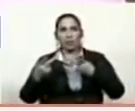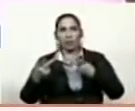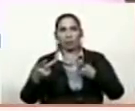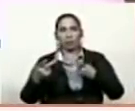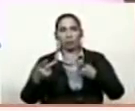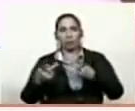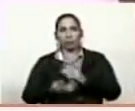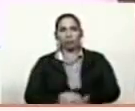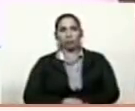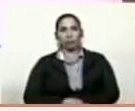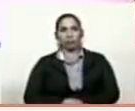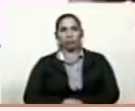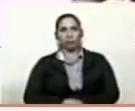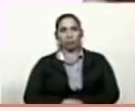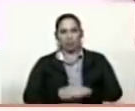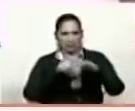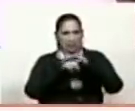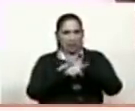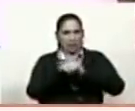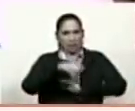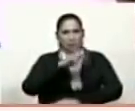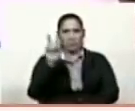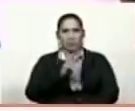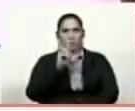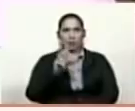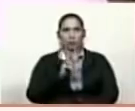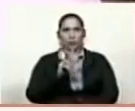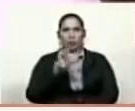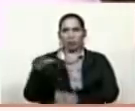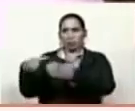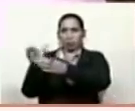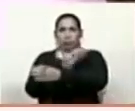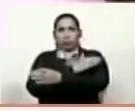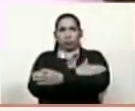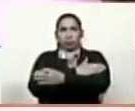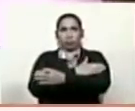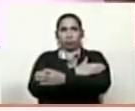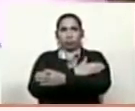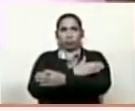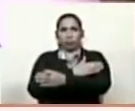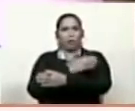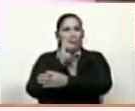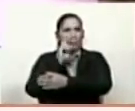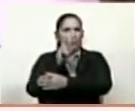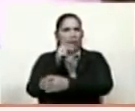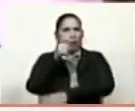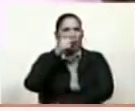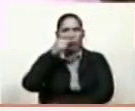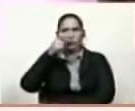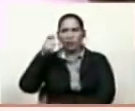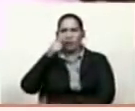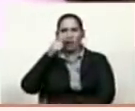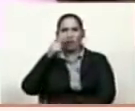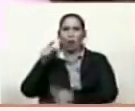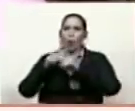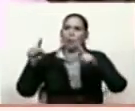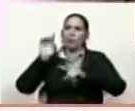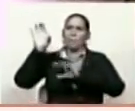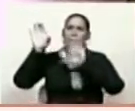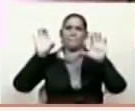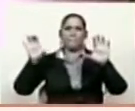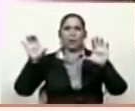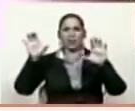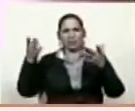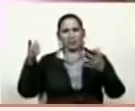políticas internas de Venezuela por parte de la oposición. Uno tiene que observarlas en la boca de voceros de Washington. Esa debería que es una